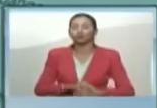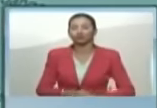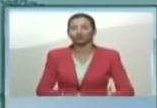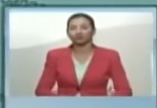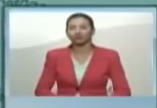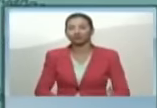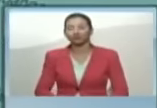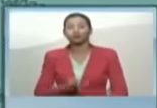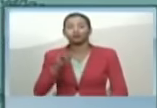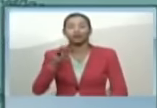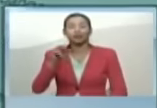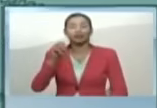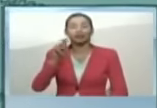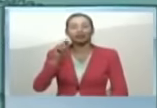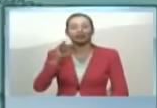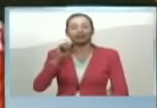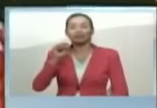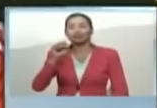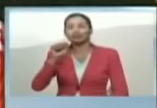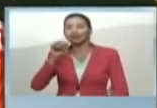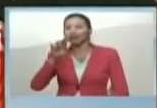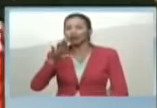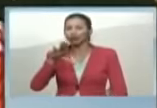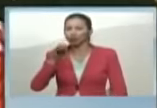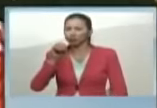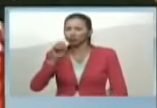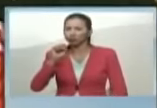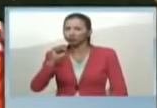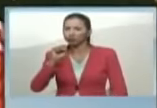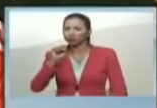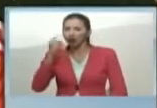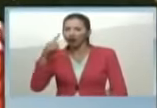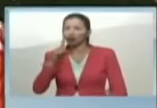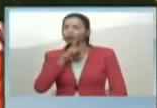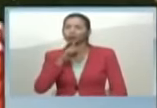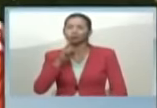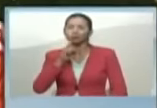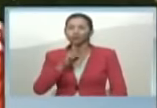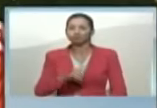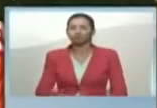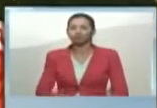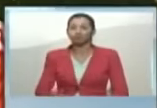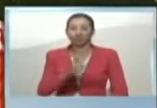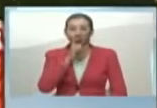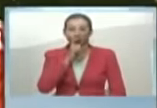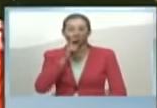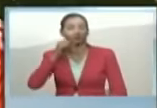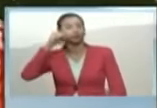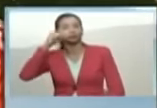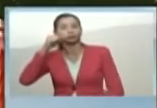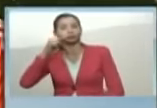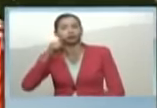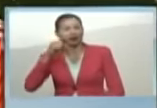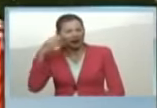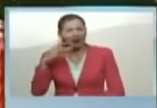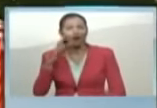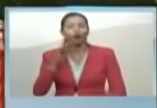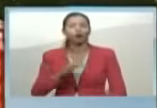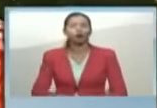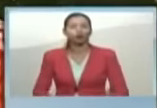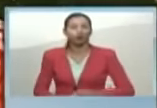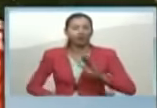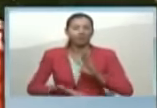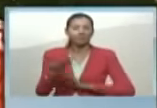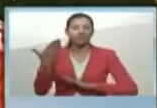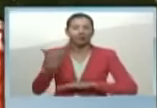Inti Sarcos, escribe alguien llamado Inti Sarcos. Nicolás Maduro, venceremos, carajo. Todos a la calle a